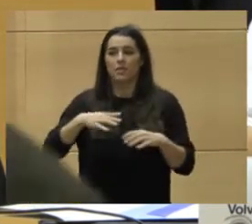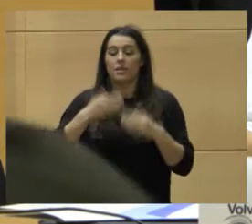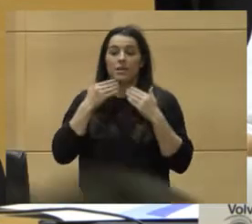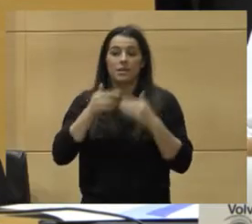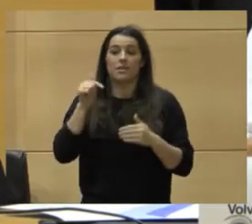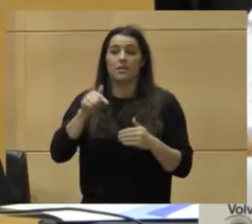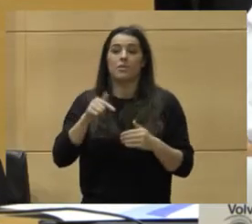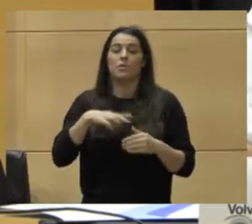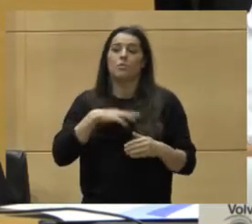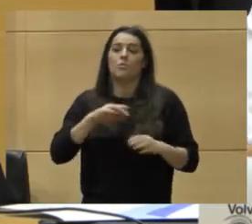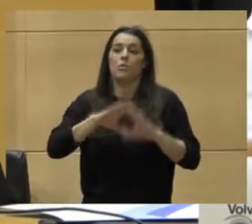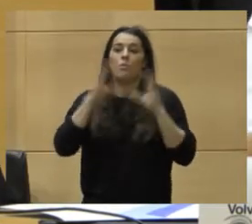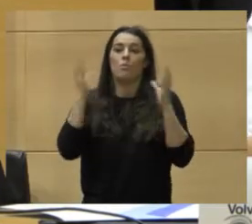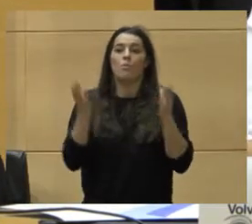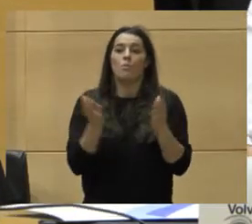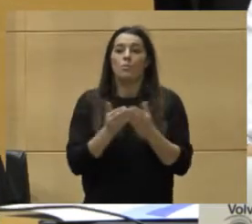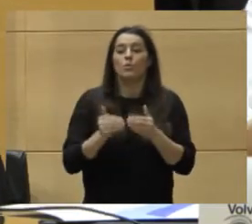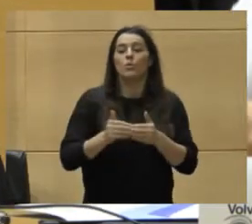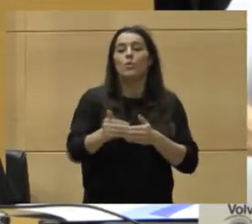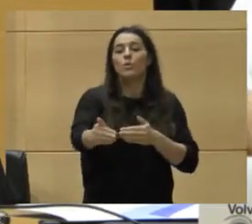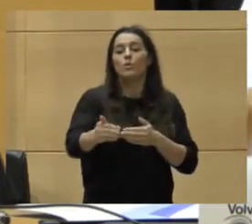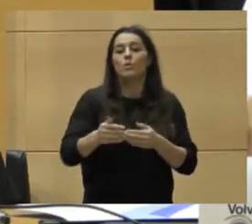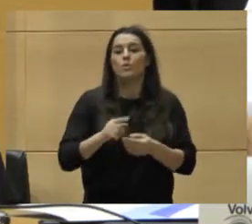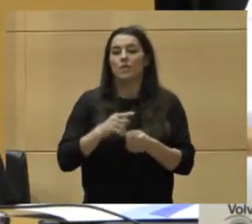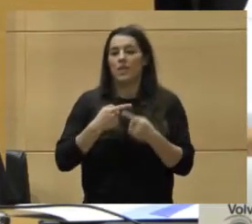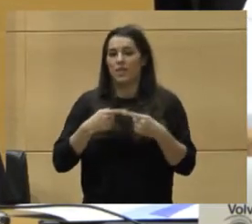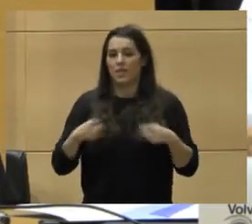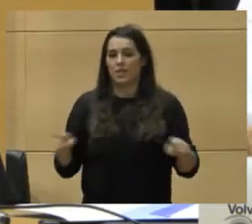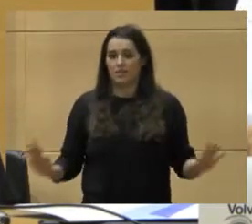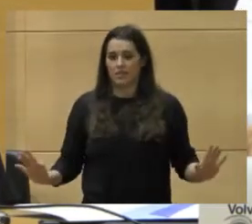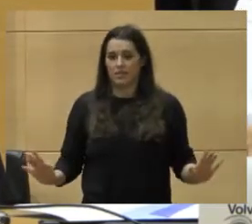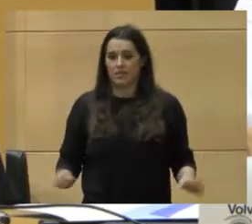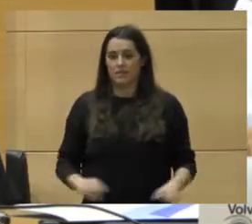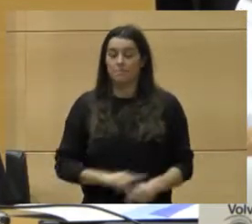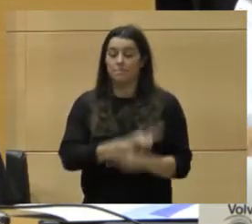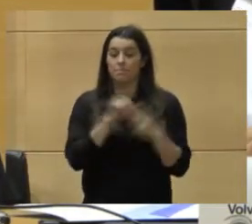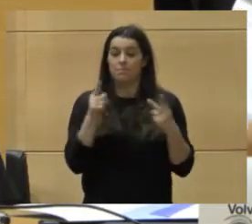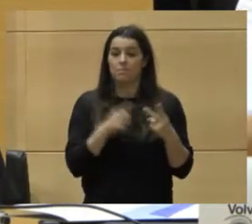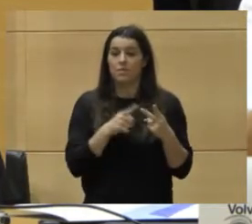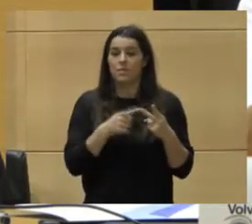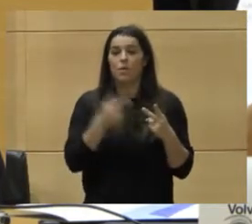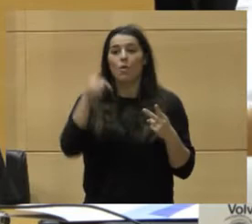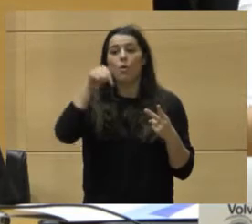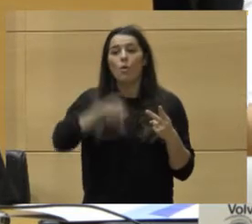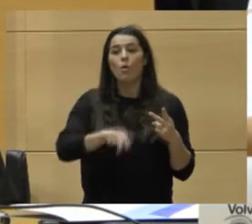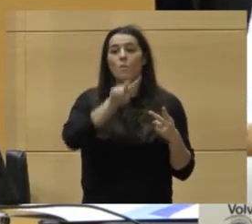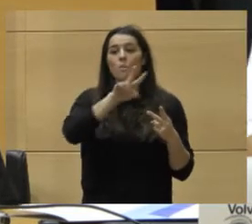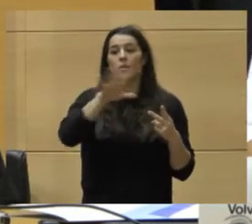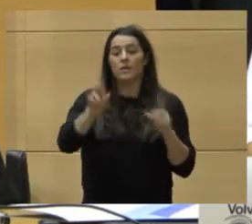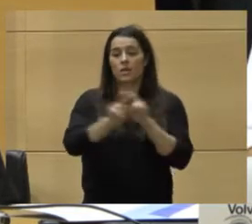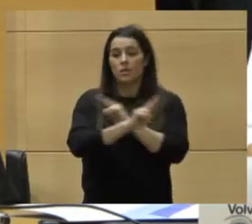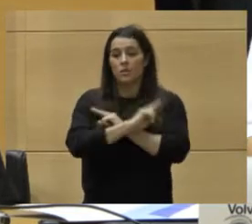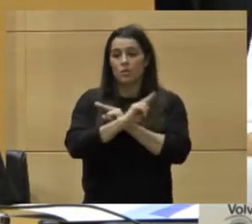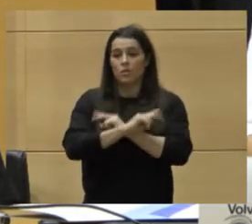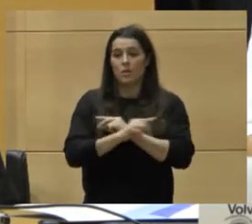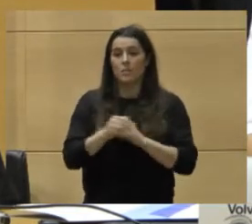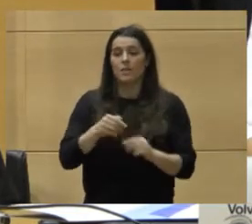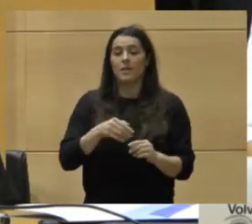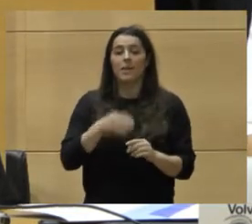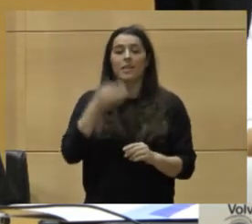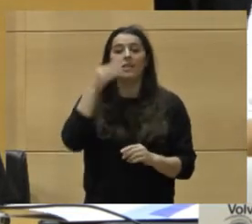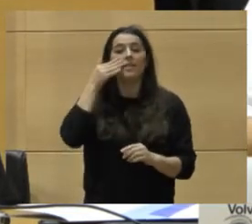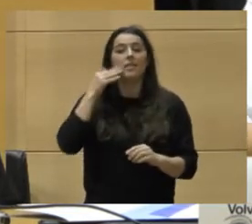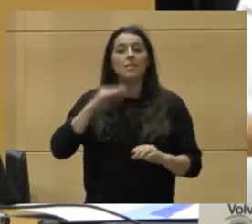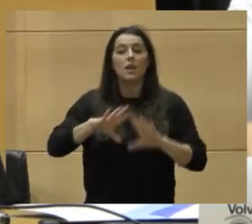mundo diferente mañana en segundo lugar hoy es 25 de noviembre y es el día mundial de lucha contra